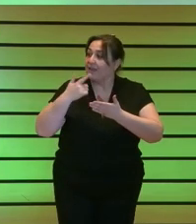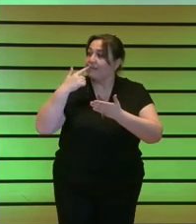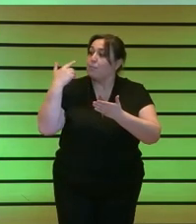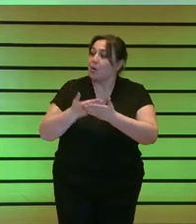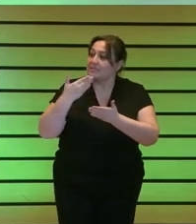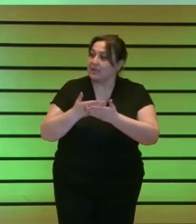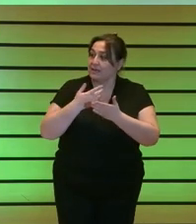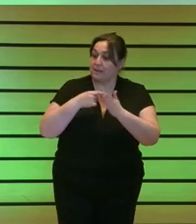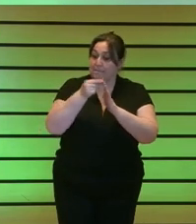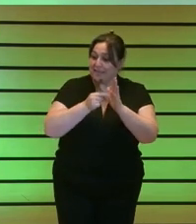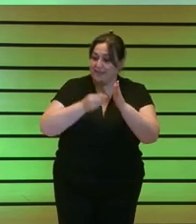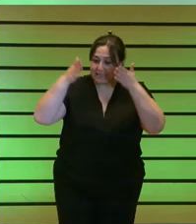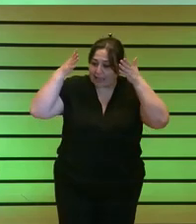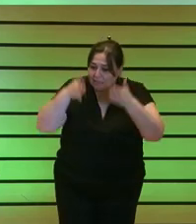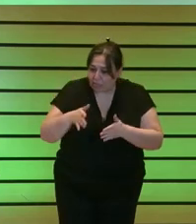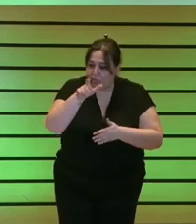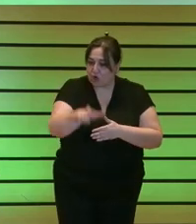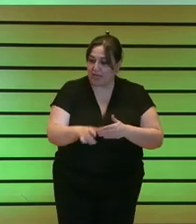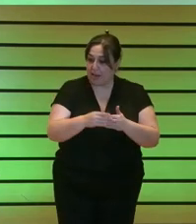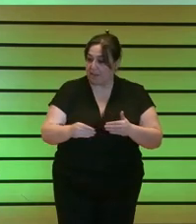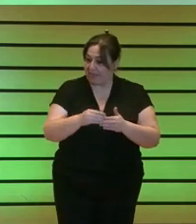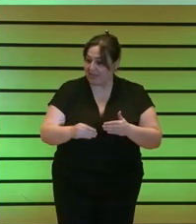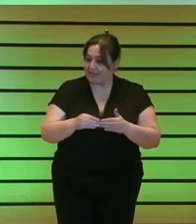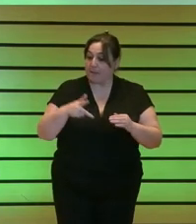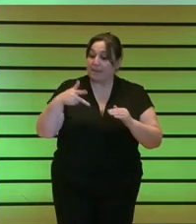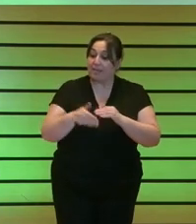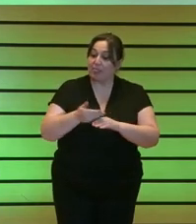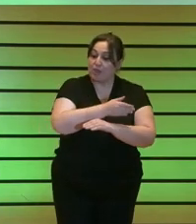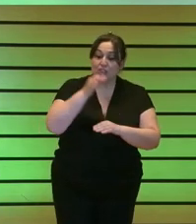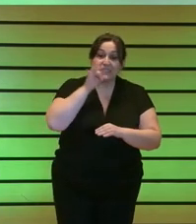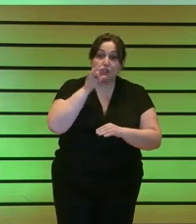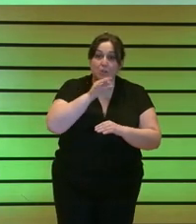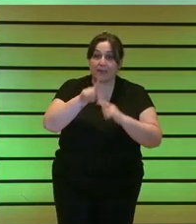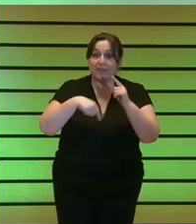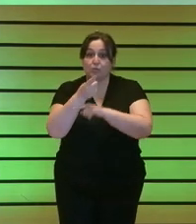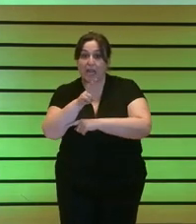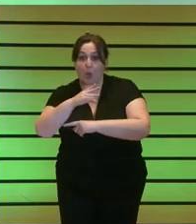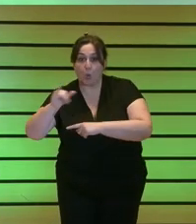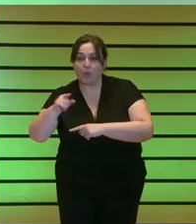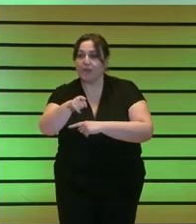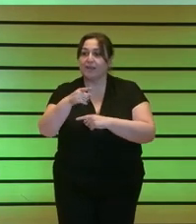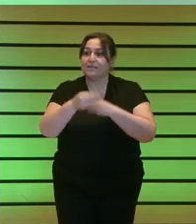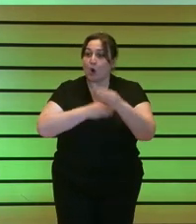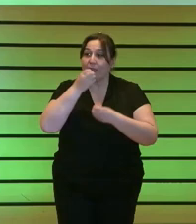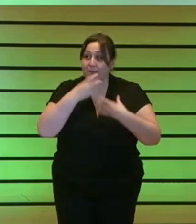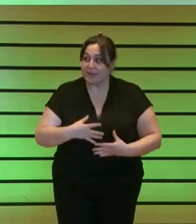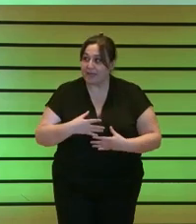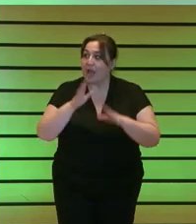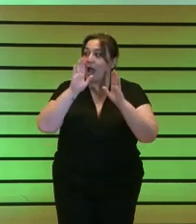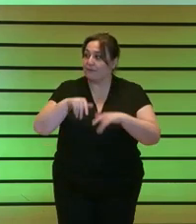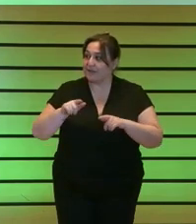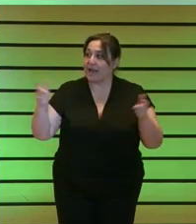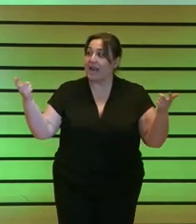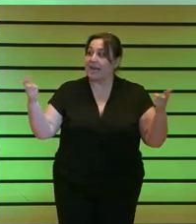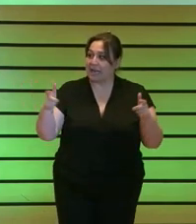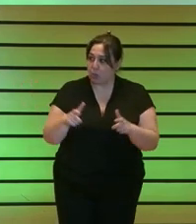la atención centrada en el paciente la prevención del síndrome de postulados intensivos y las buenas prácticas reducen la estancia en los cuidados intensivos